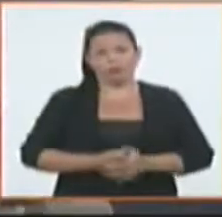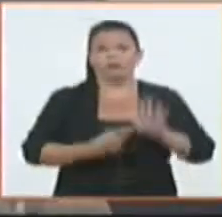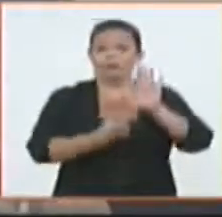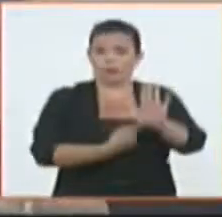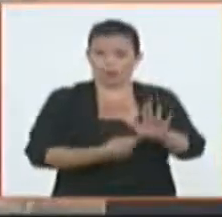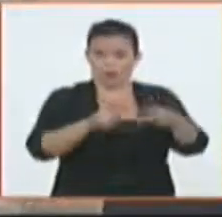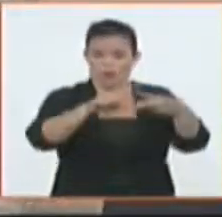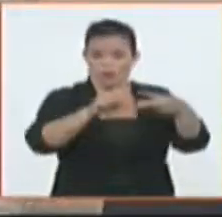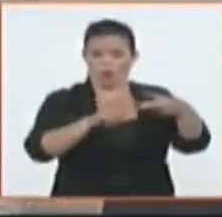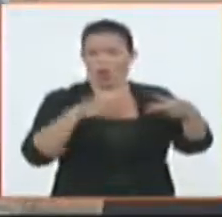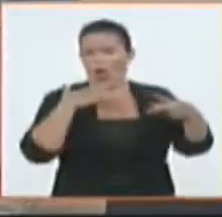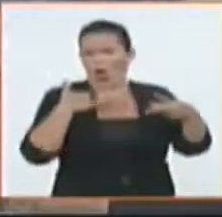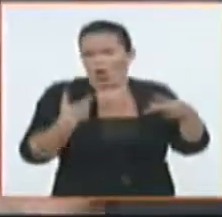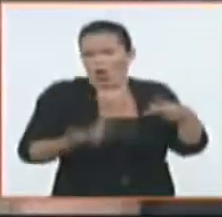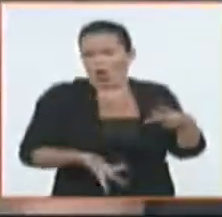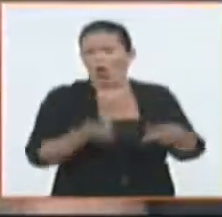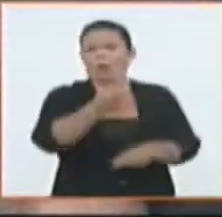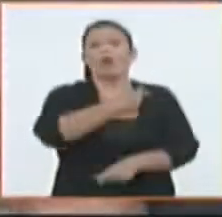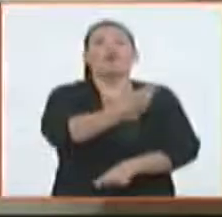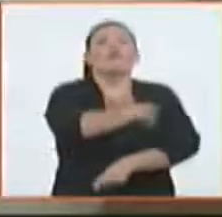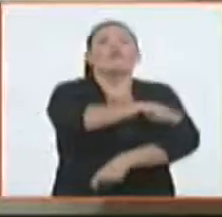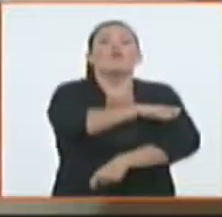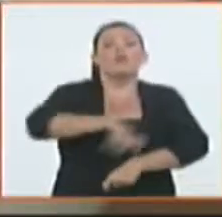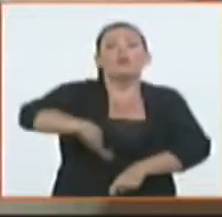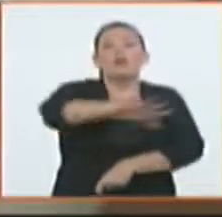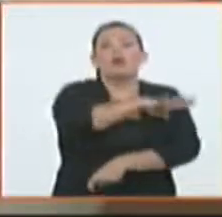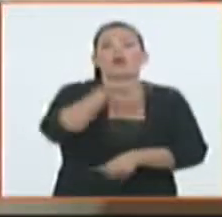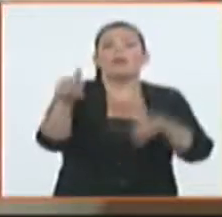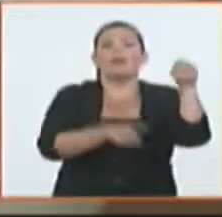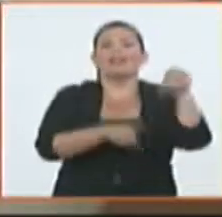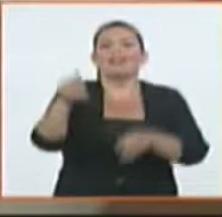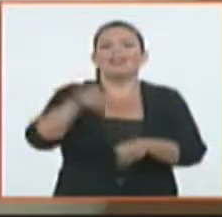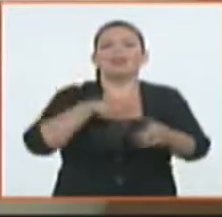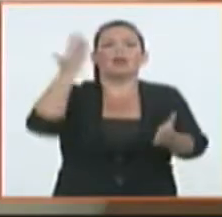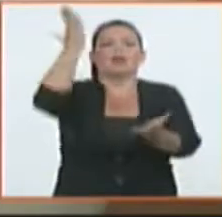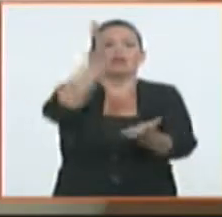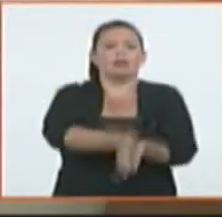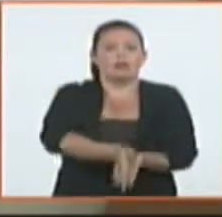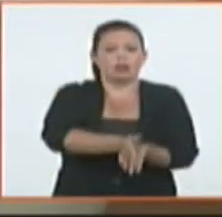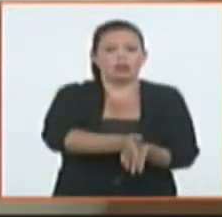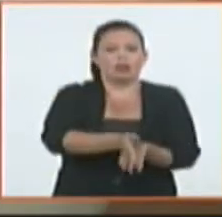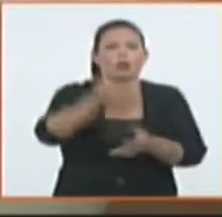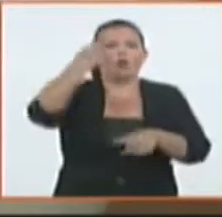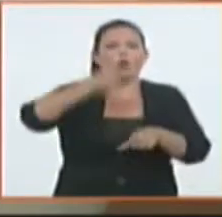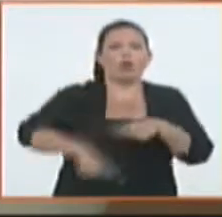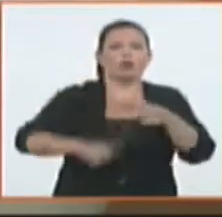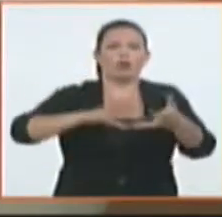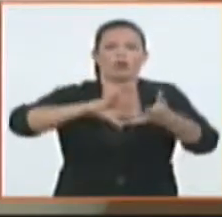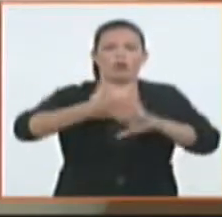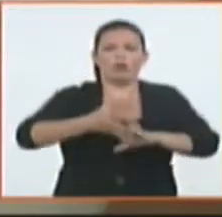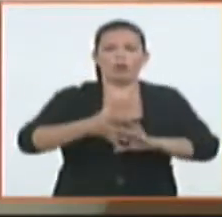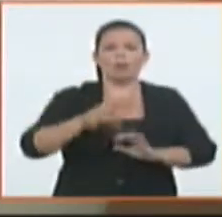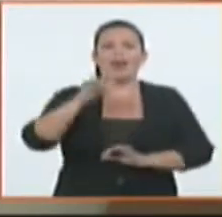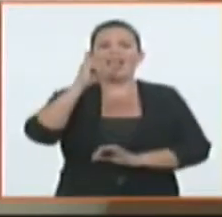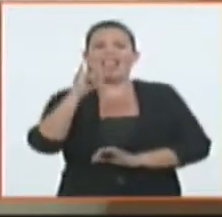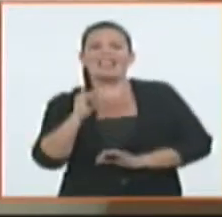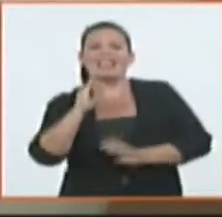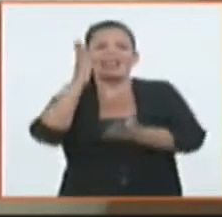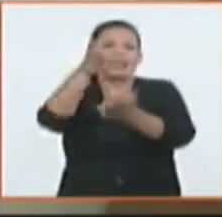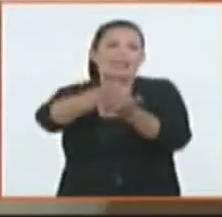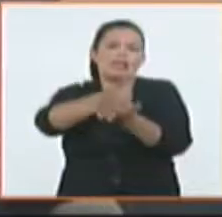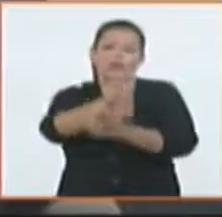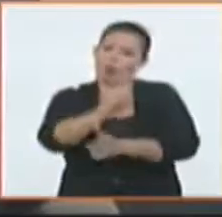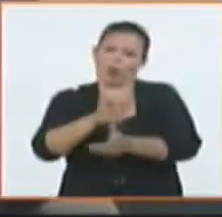de manera directa y cómo el pueblo participa de manera indirecta. Y ese concepto es fundamental por lo que le